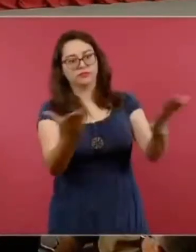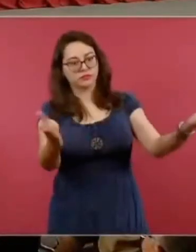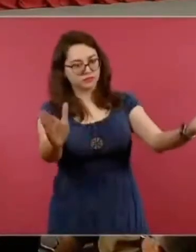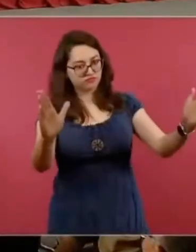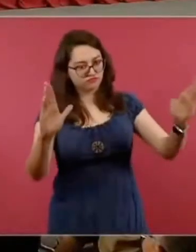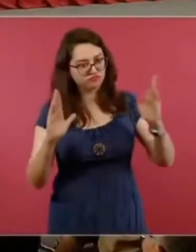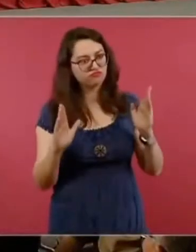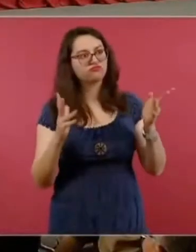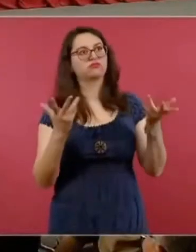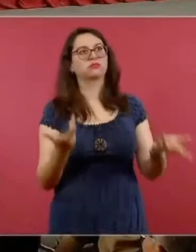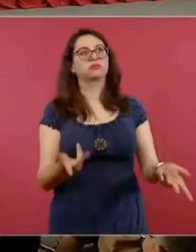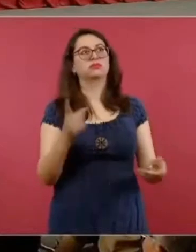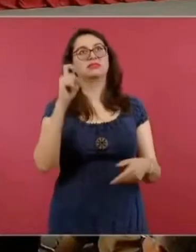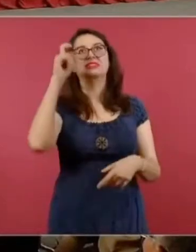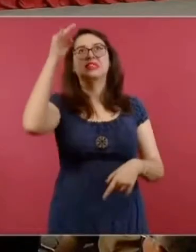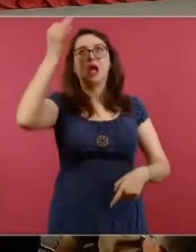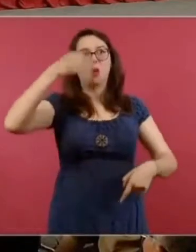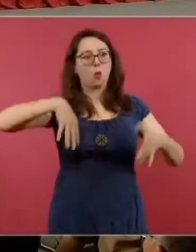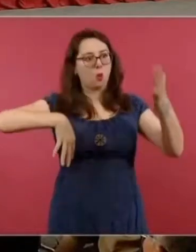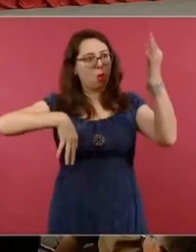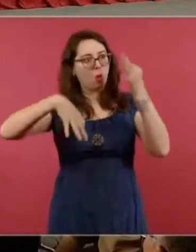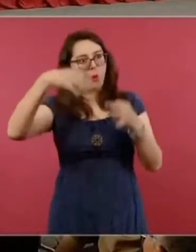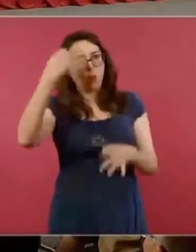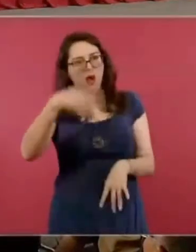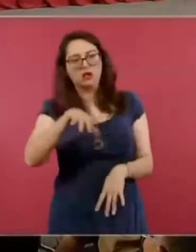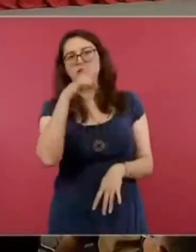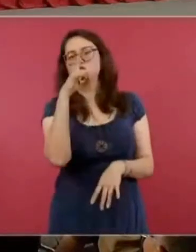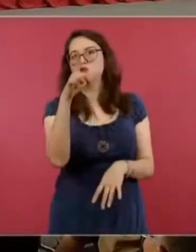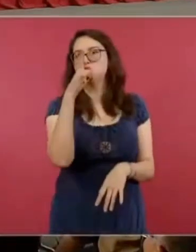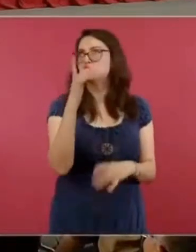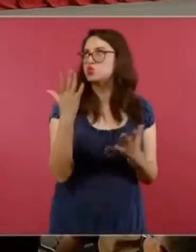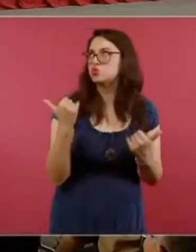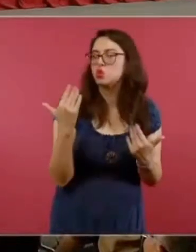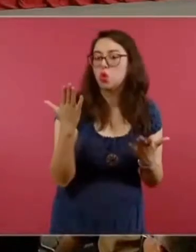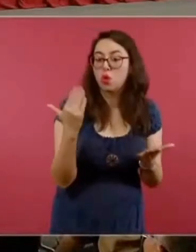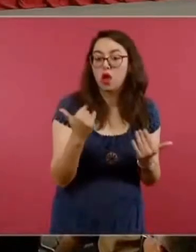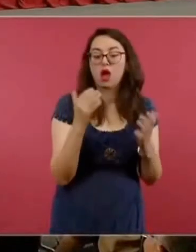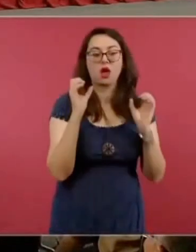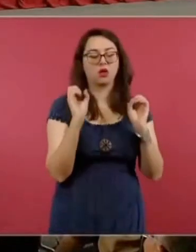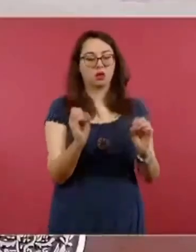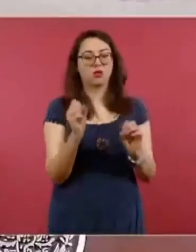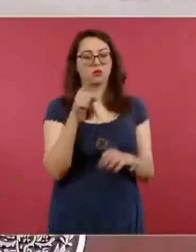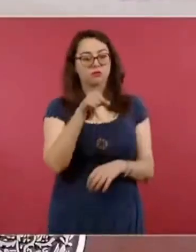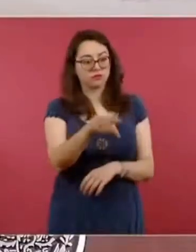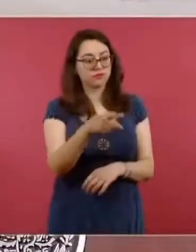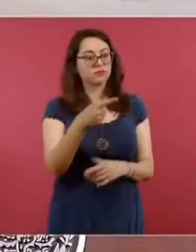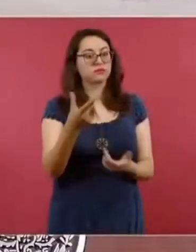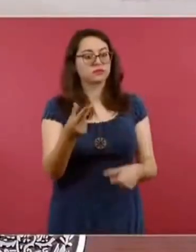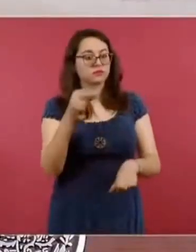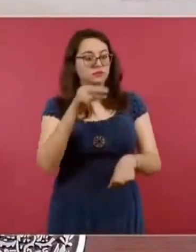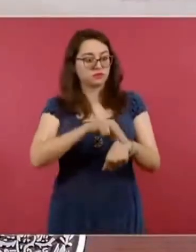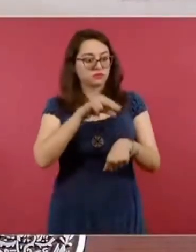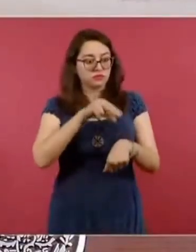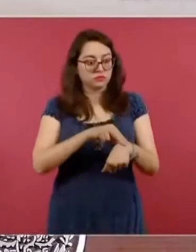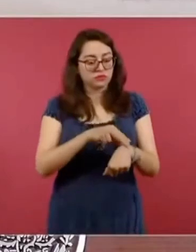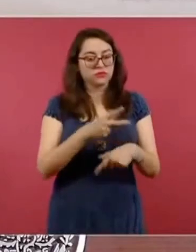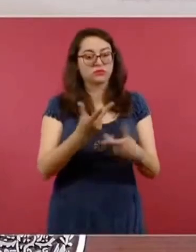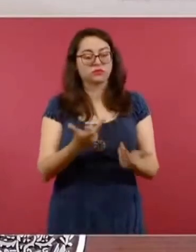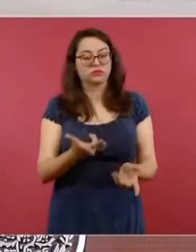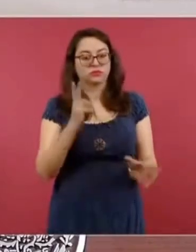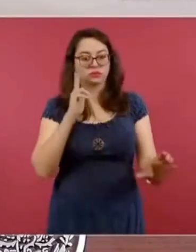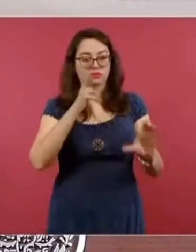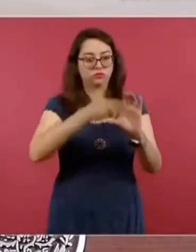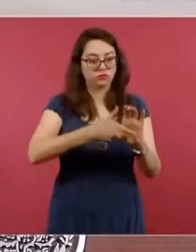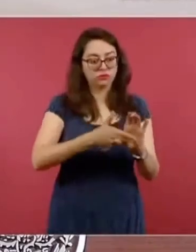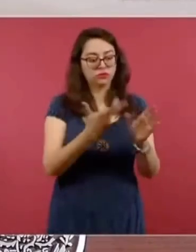perimetrales, algunas veces la instalación eléctrica o el cuarto donde habita el médico pasante que está atendiendo